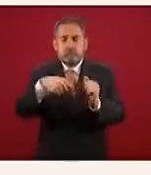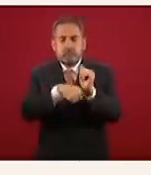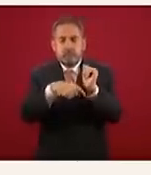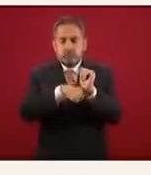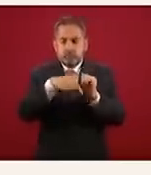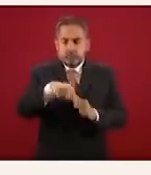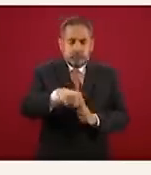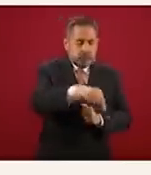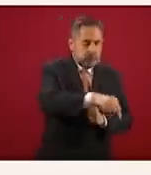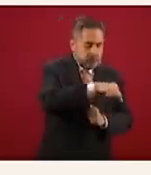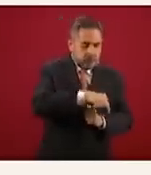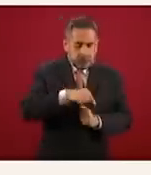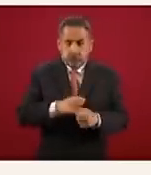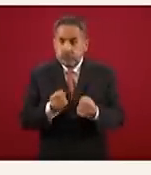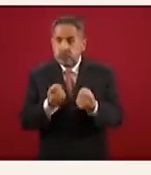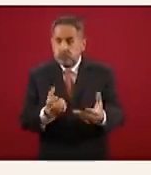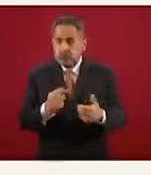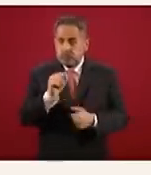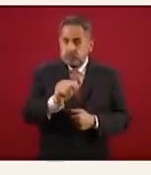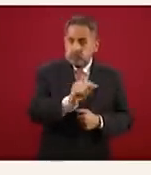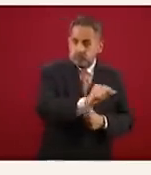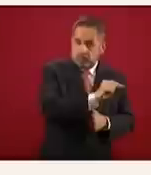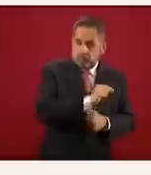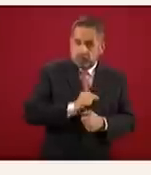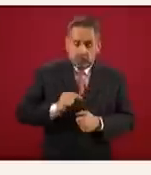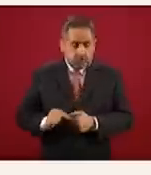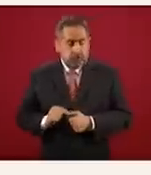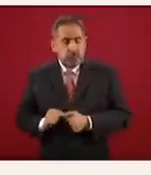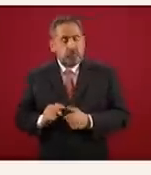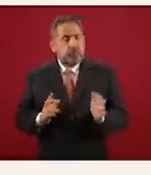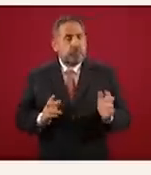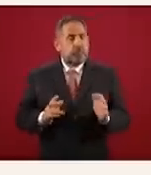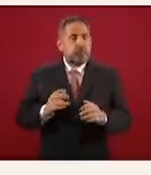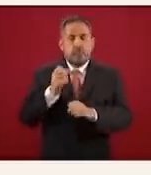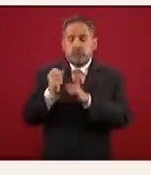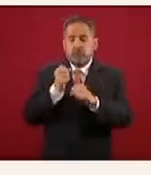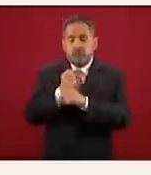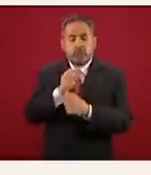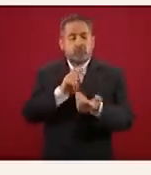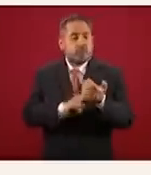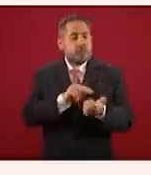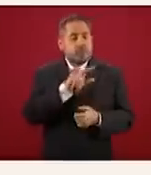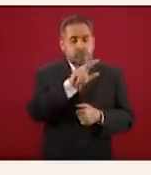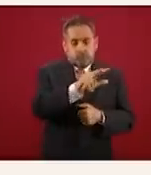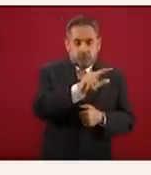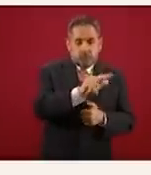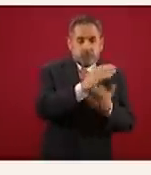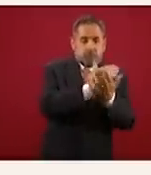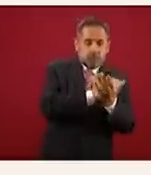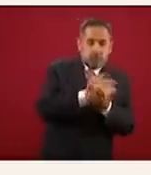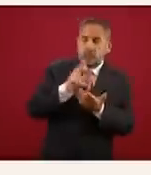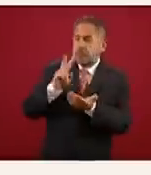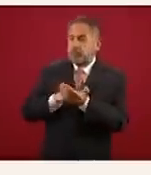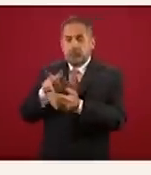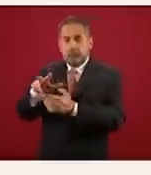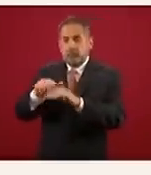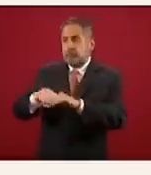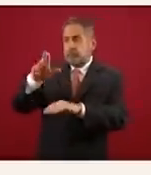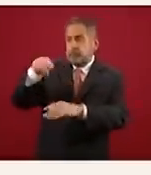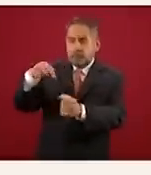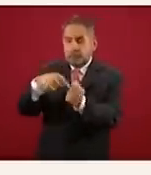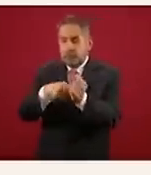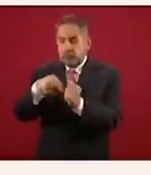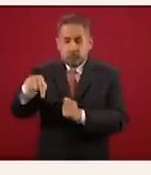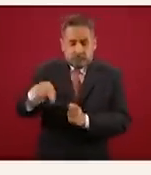se incrementó. Es decir, hubo menos tomas clandestinas en 2018 que en 2019 y de manera